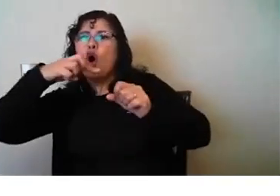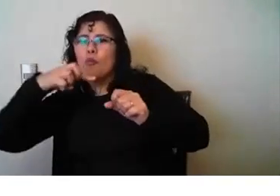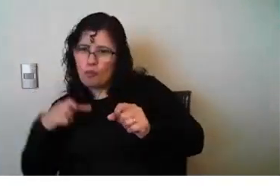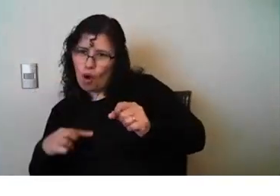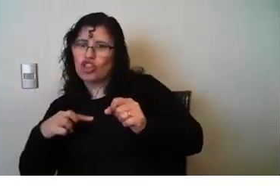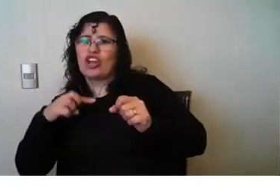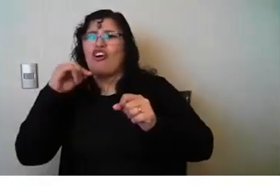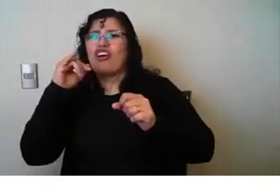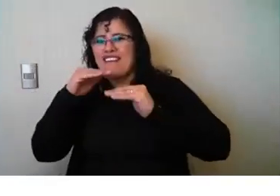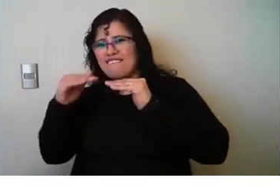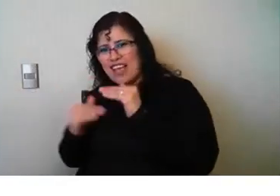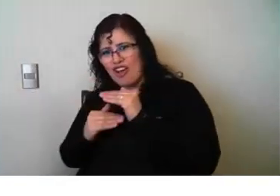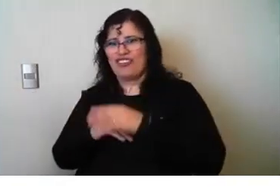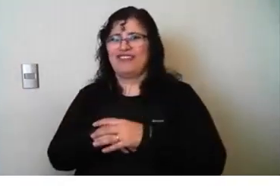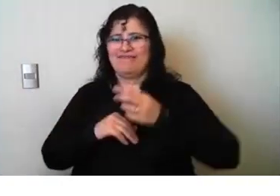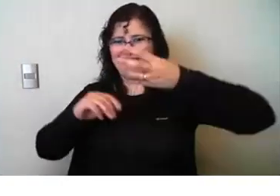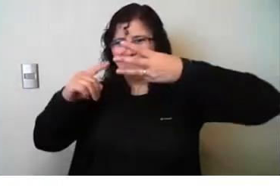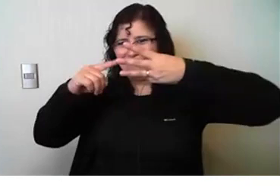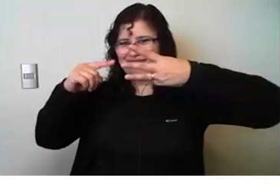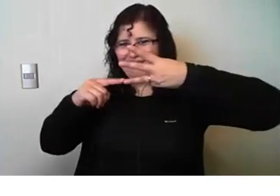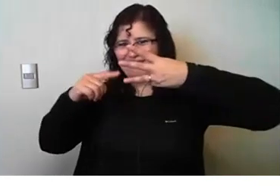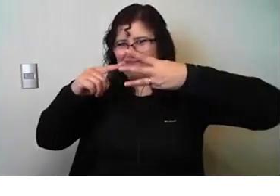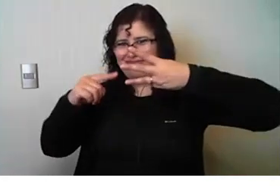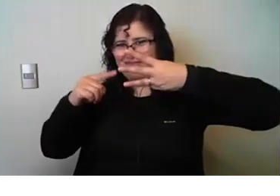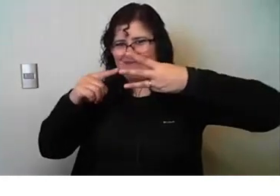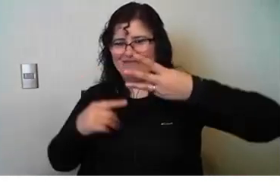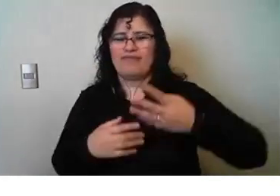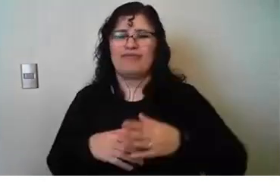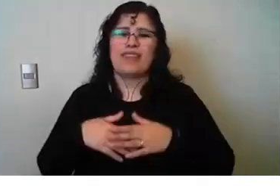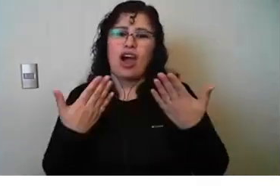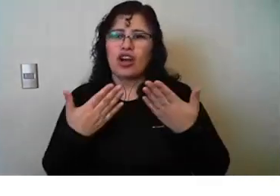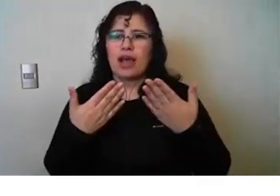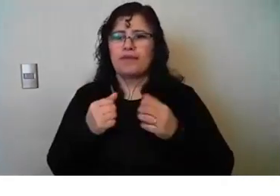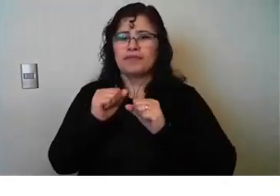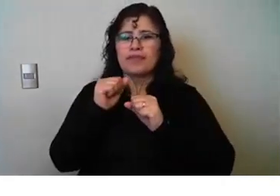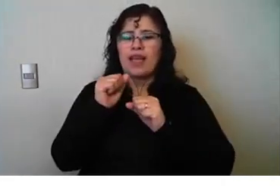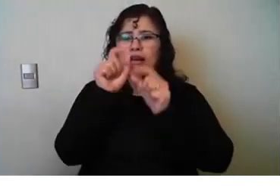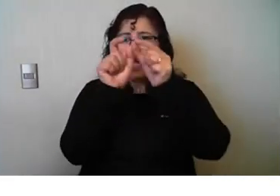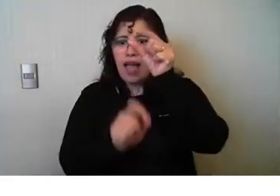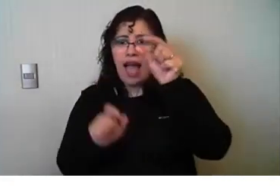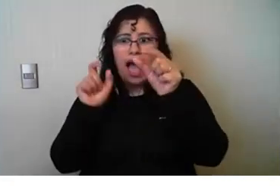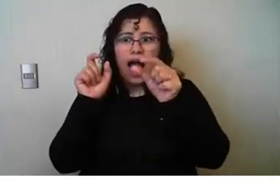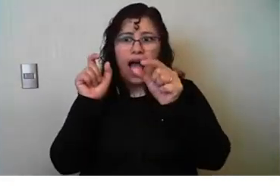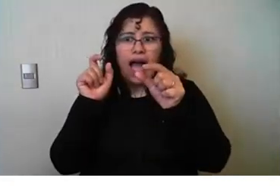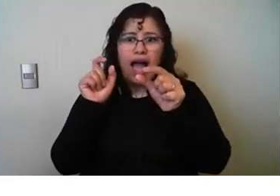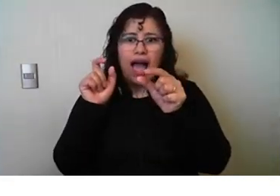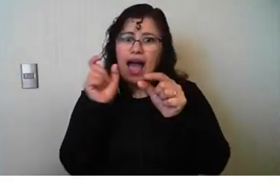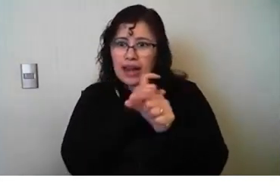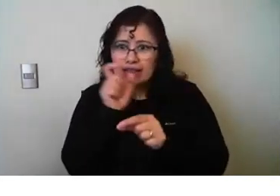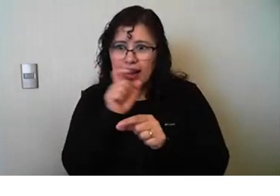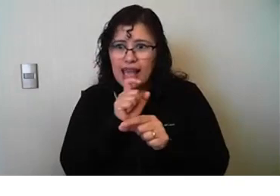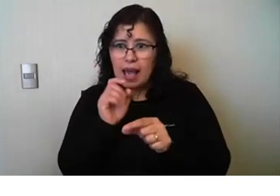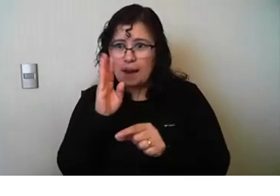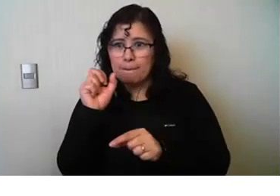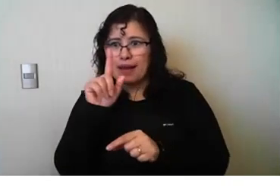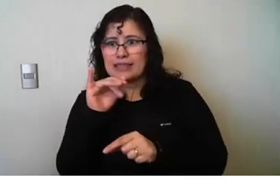Y da estas arterias, la arteria basilar da estas arterias terminales que son las cerebrales posteriores